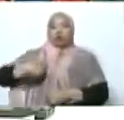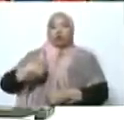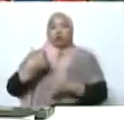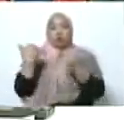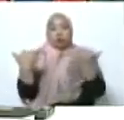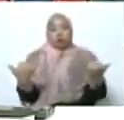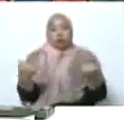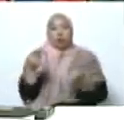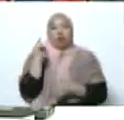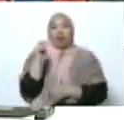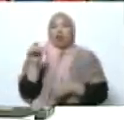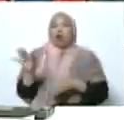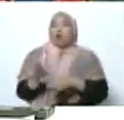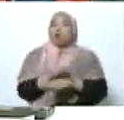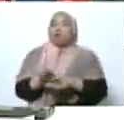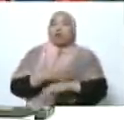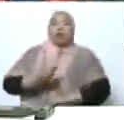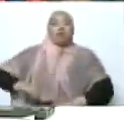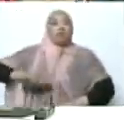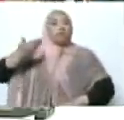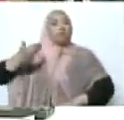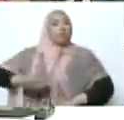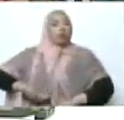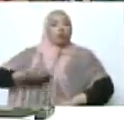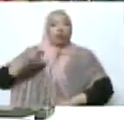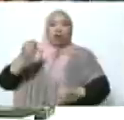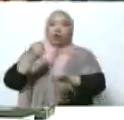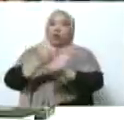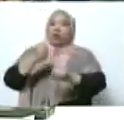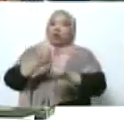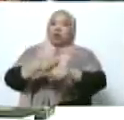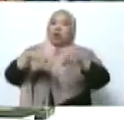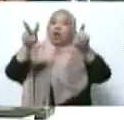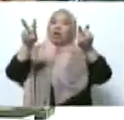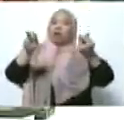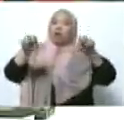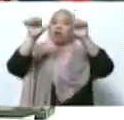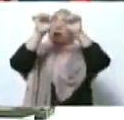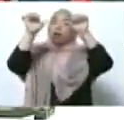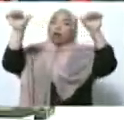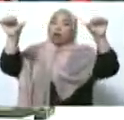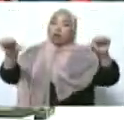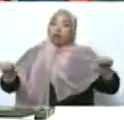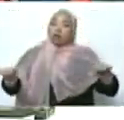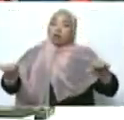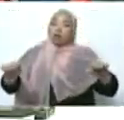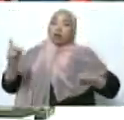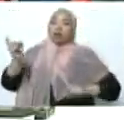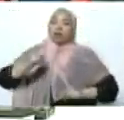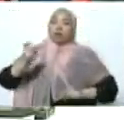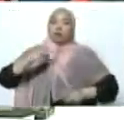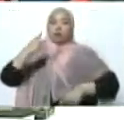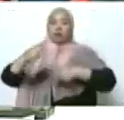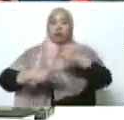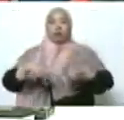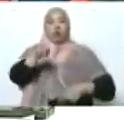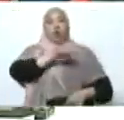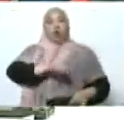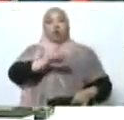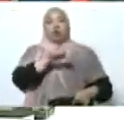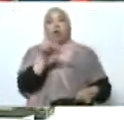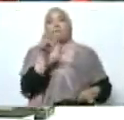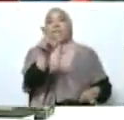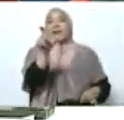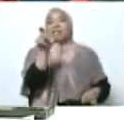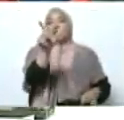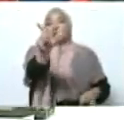Es una tarea fundamental esto de la nueva estructura para avanzar en ese sentido. El Partido Socialista Unido de Venezuela